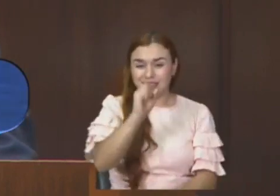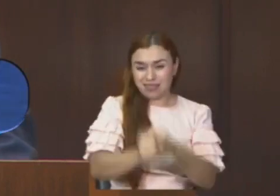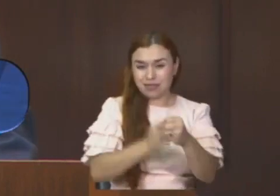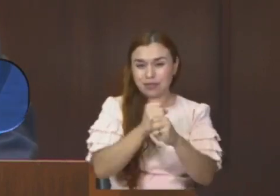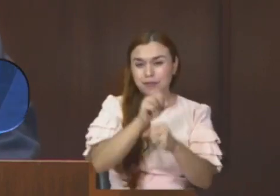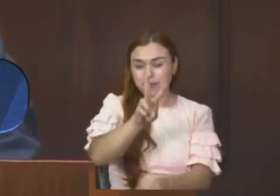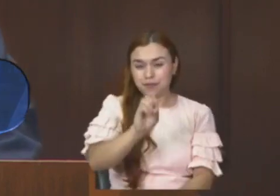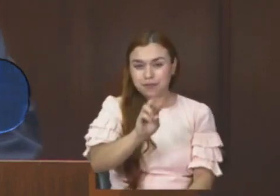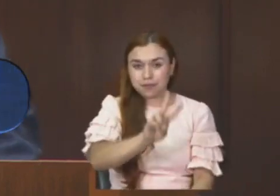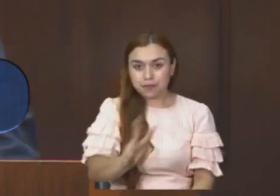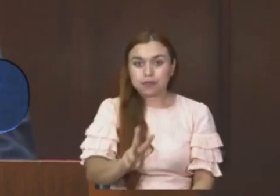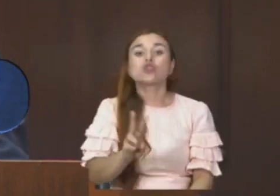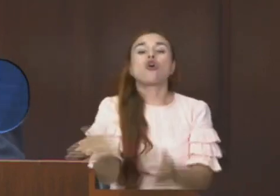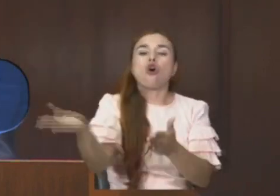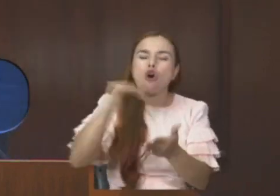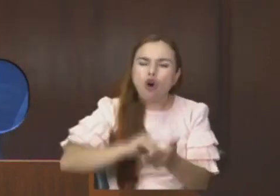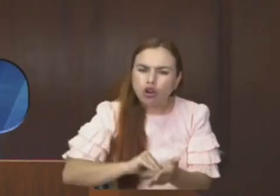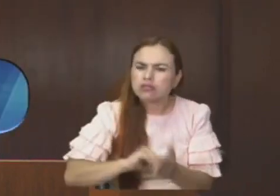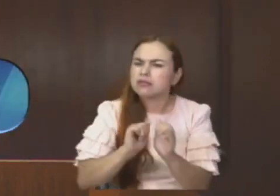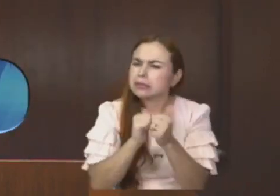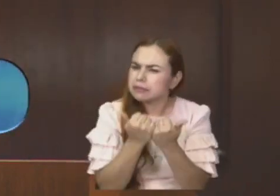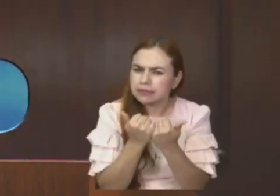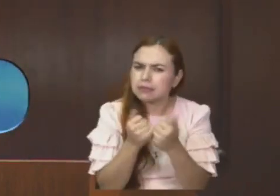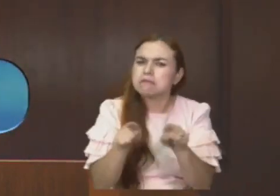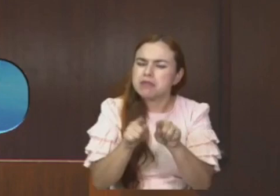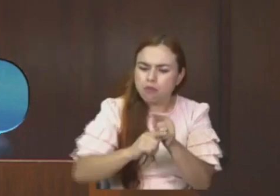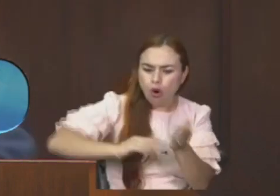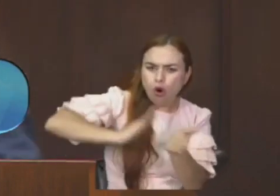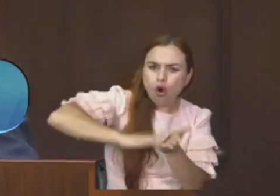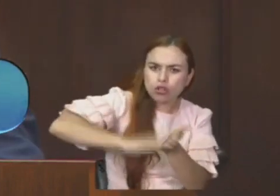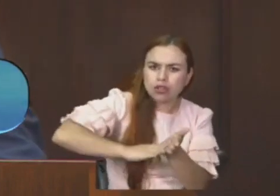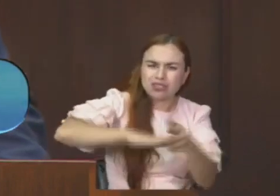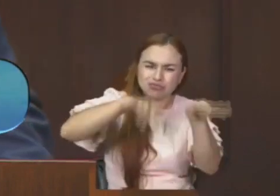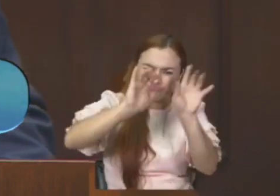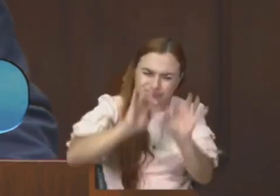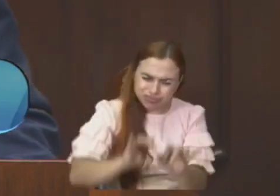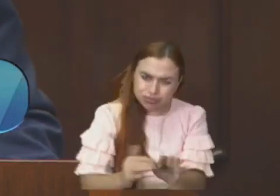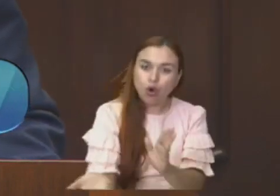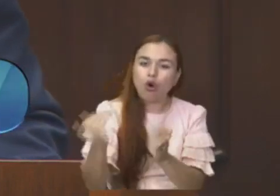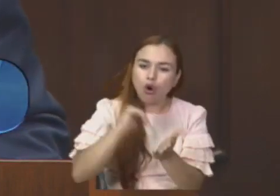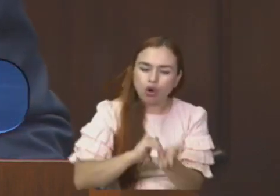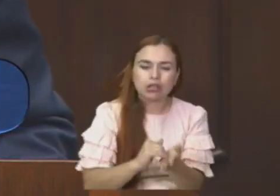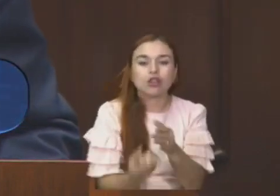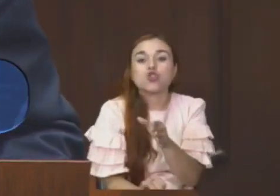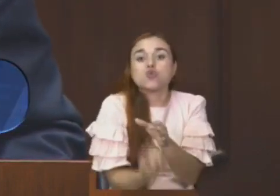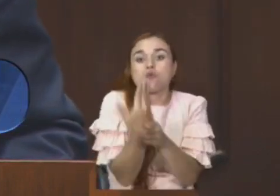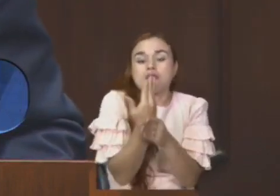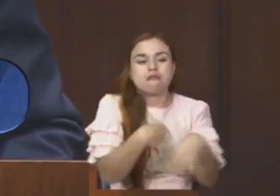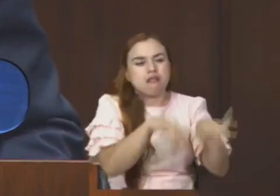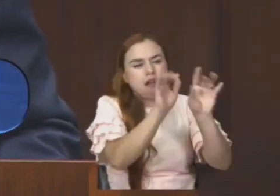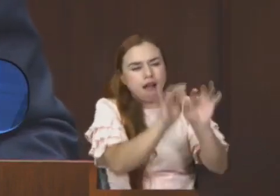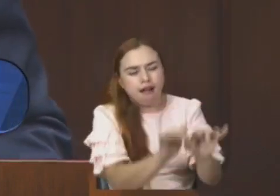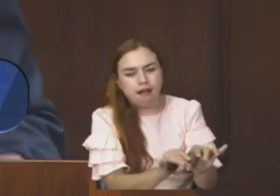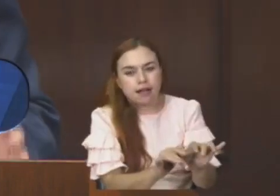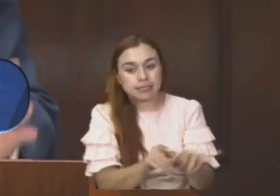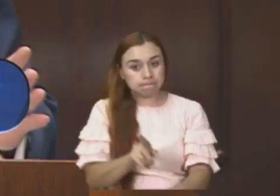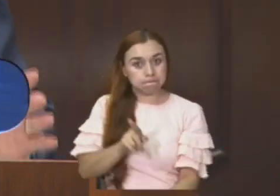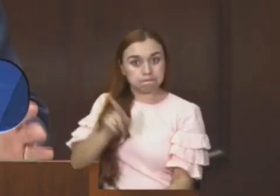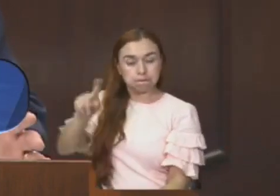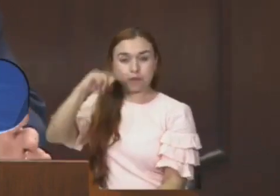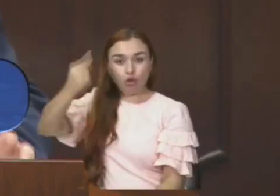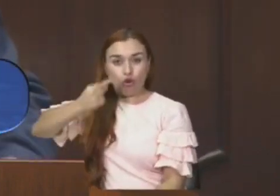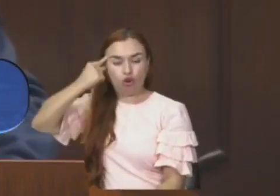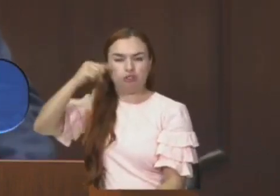un proceso de redacción del contrato. El Gobierno Nacional, al ver que Minera Panamá, durante